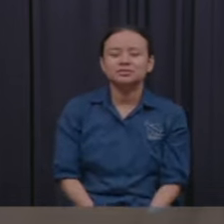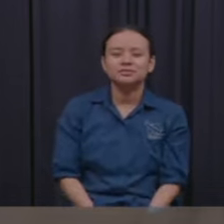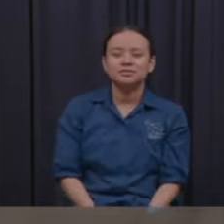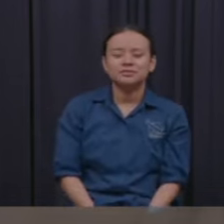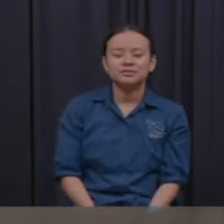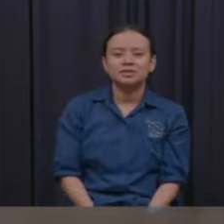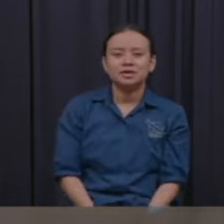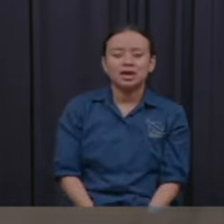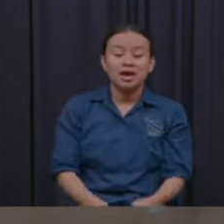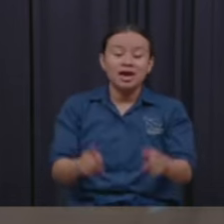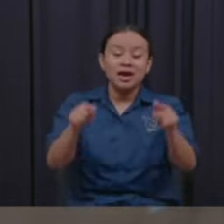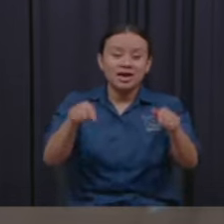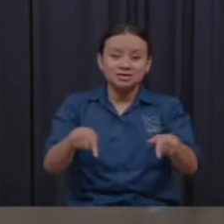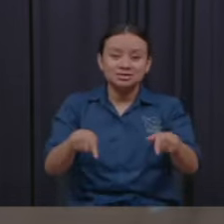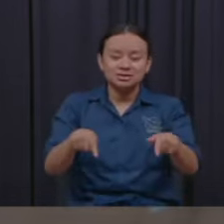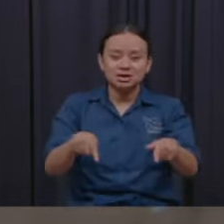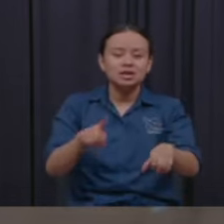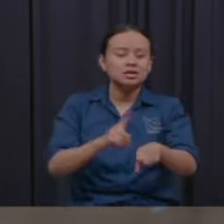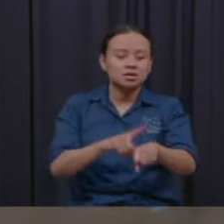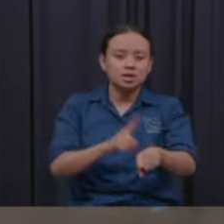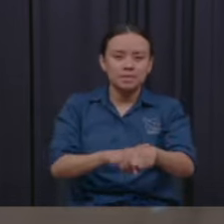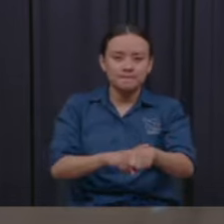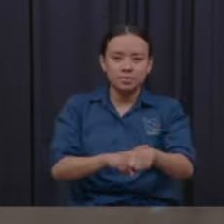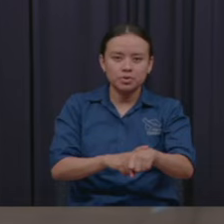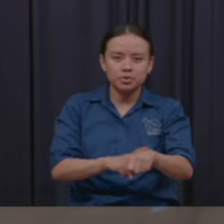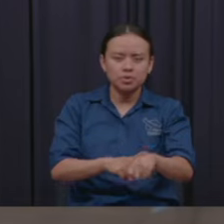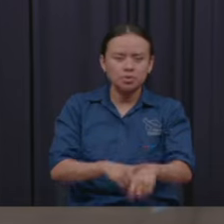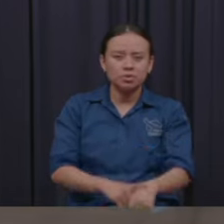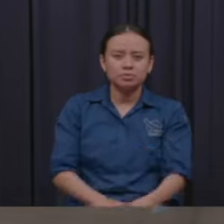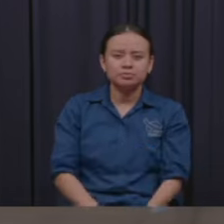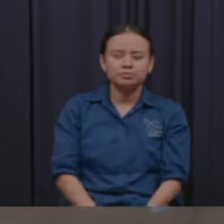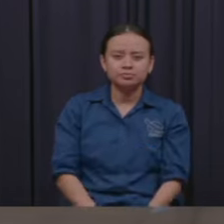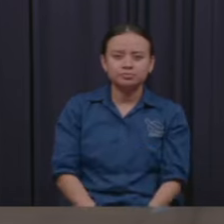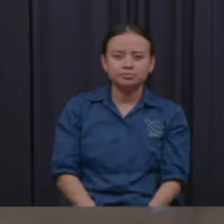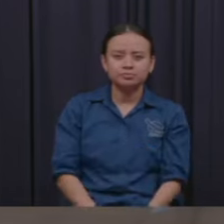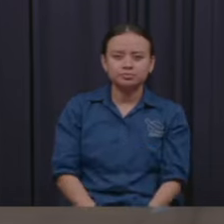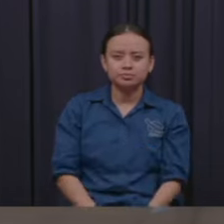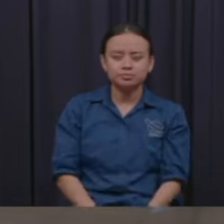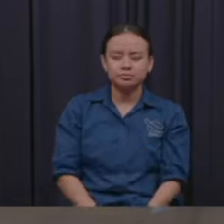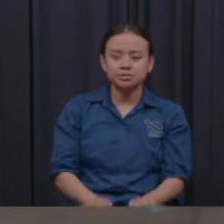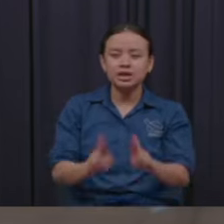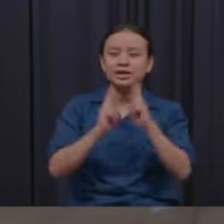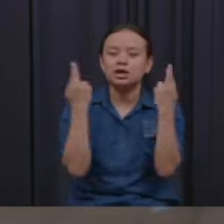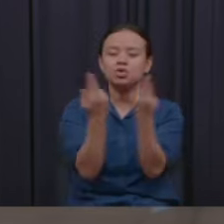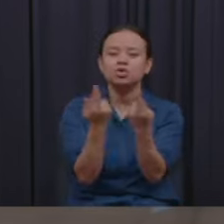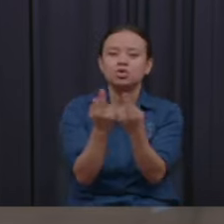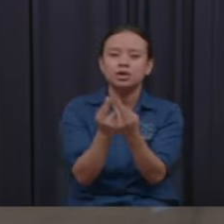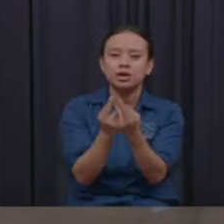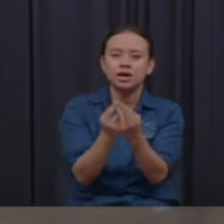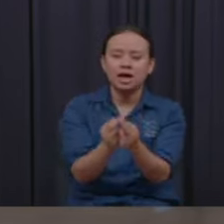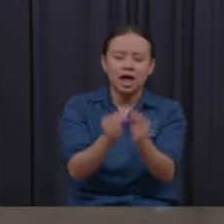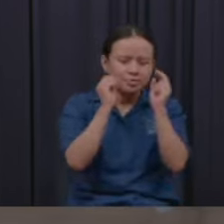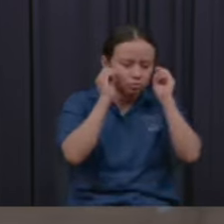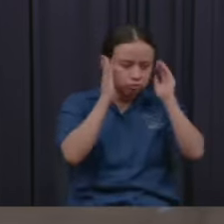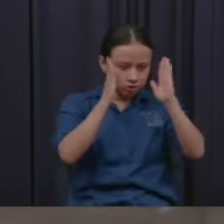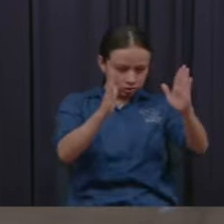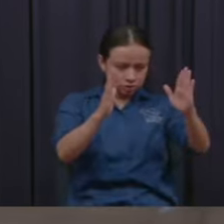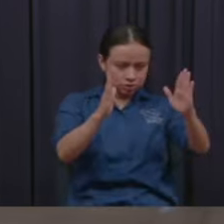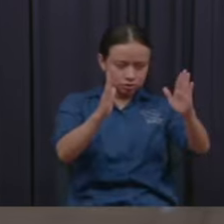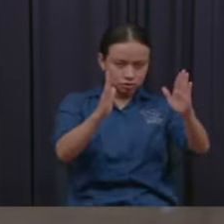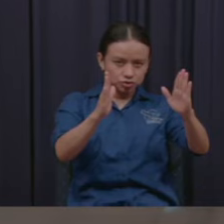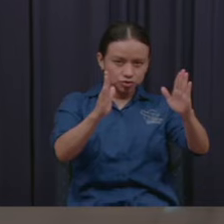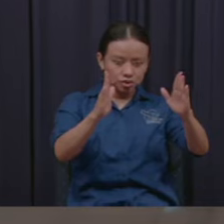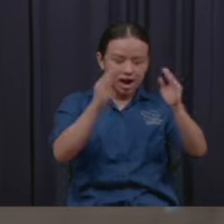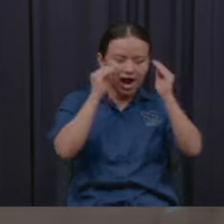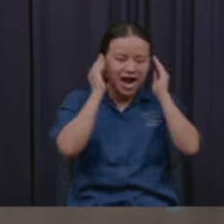Este seminario, retiro, congreso, como le quiera llamar esta reunión, está enfocada en no